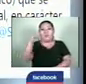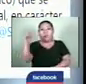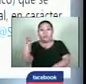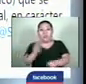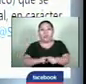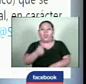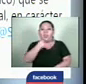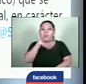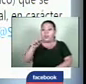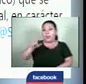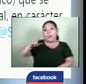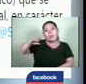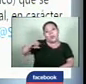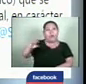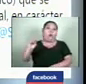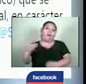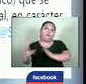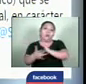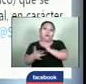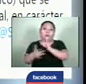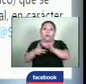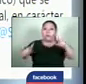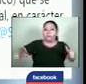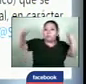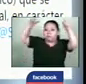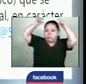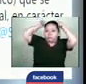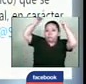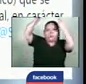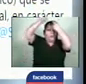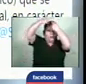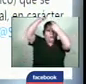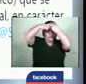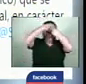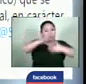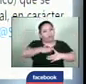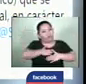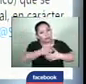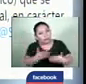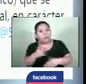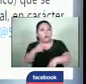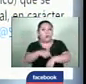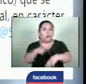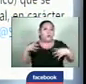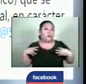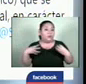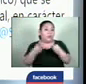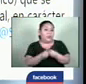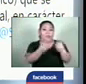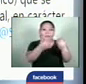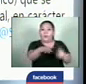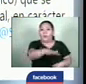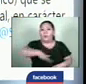licenciados, tecnólogos y técnicos en enfermería que se encuentren sirviendo de forma ad honorem en los distintos establecimientos